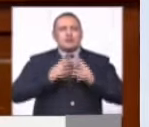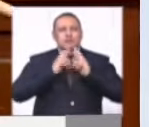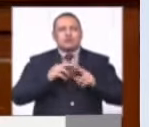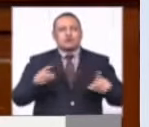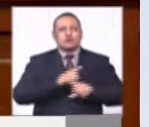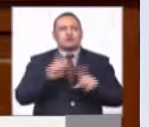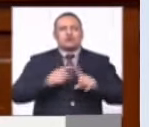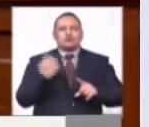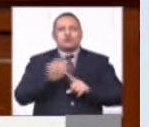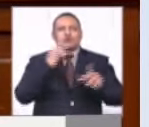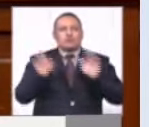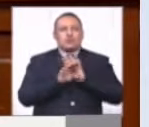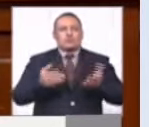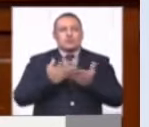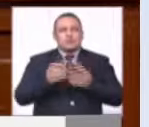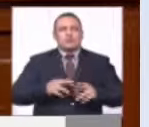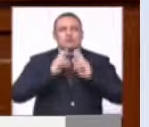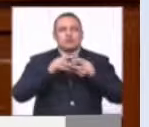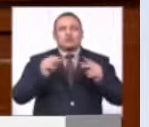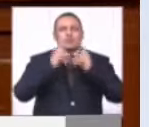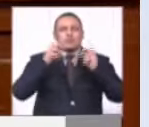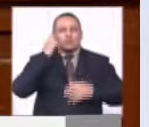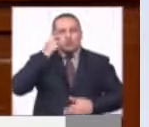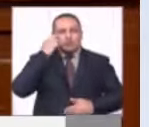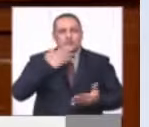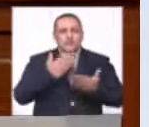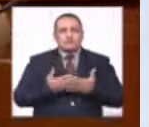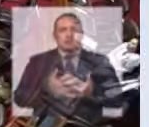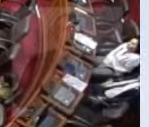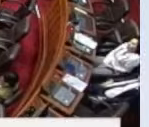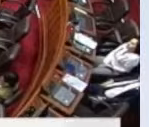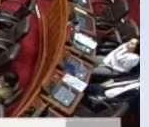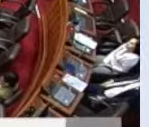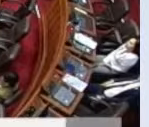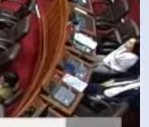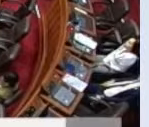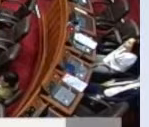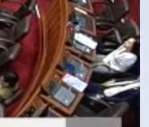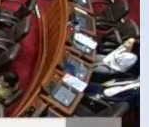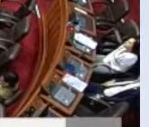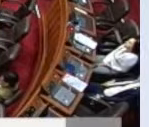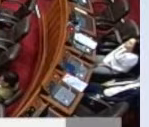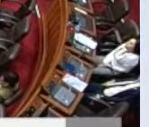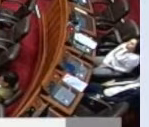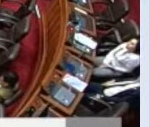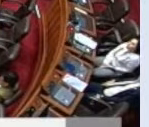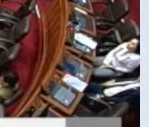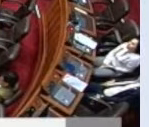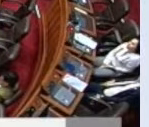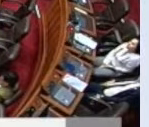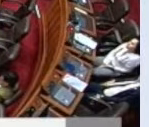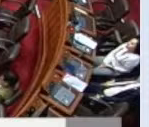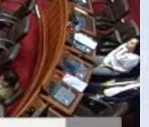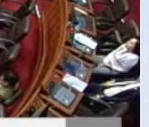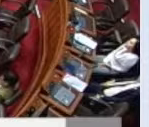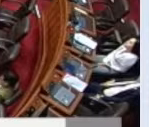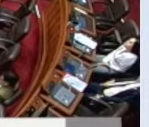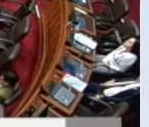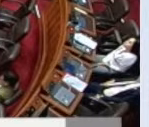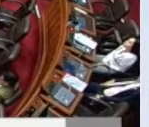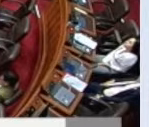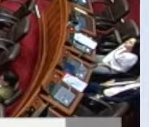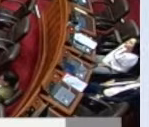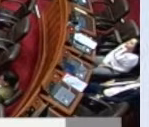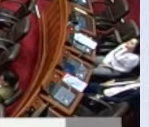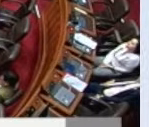resultados y no solamente para salir a responder temas políticos. Gracias. Gracias, congresista. Tiene uso la palabra el congresista Enrique